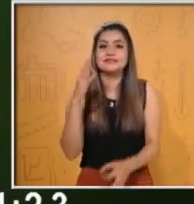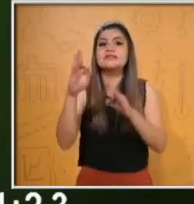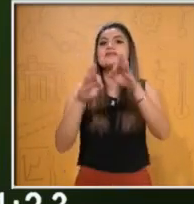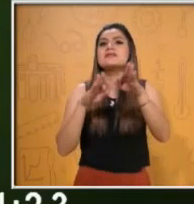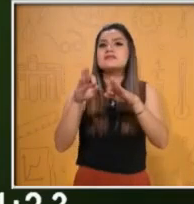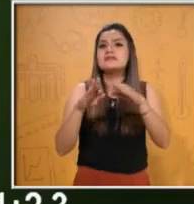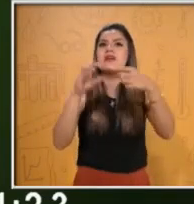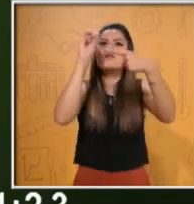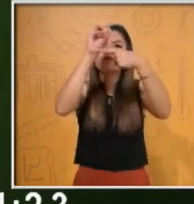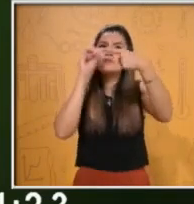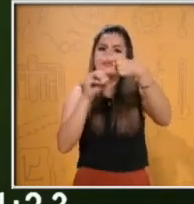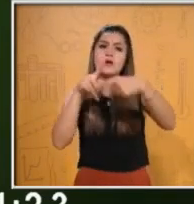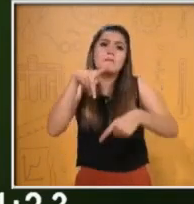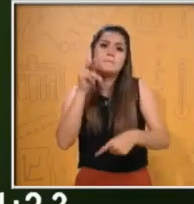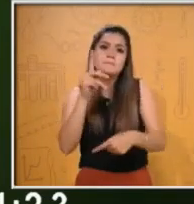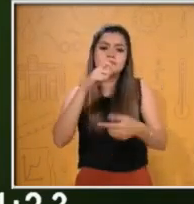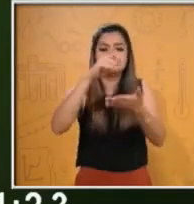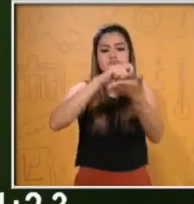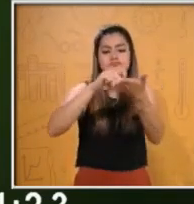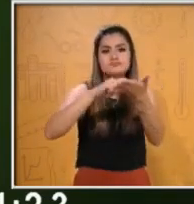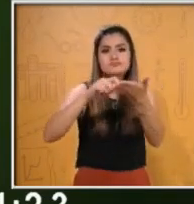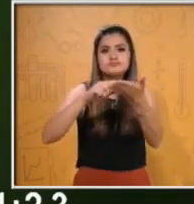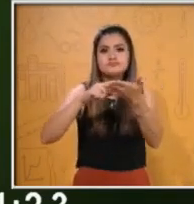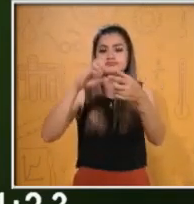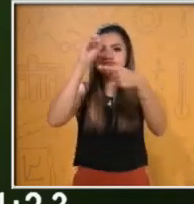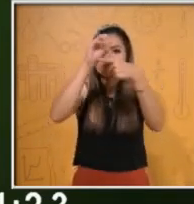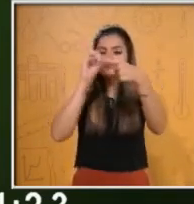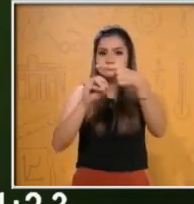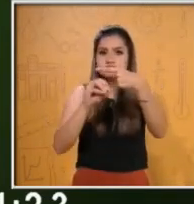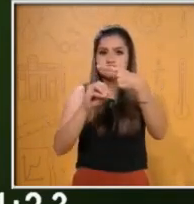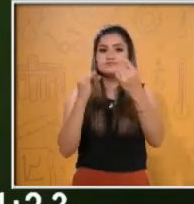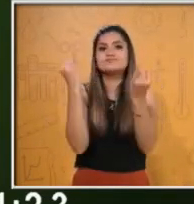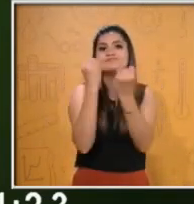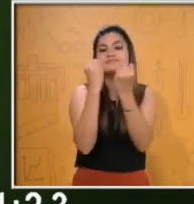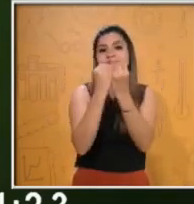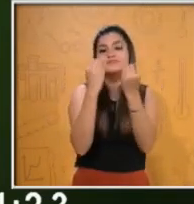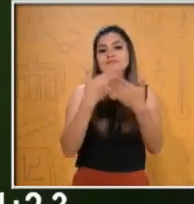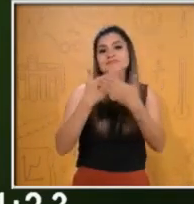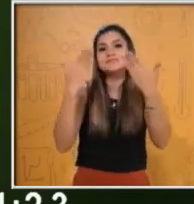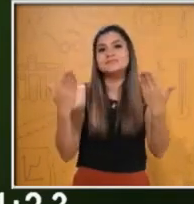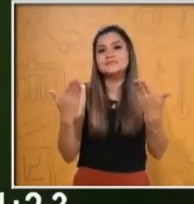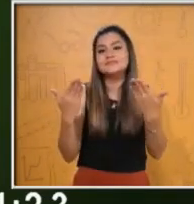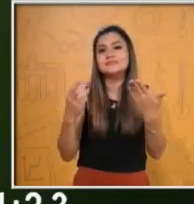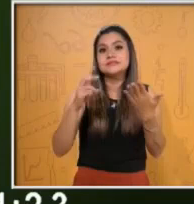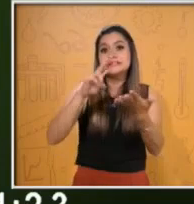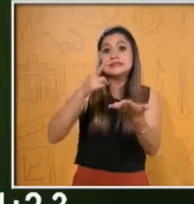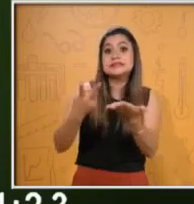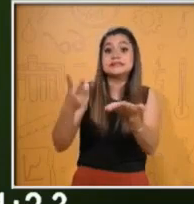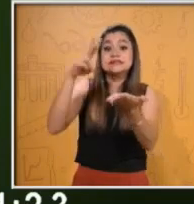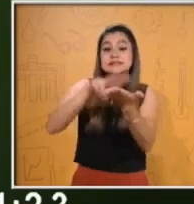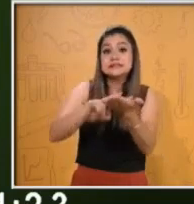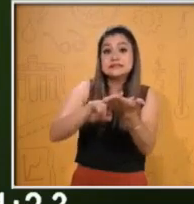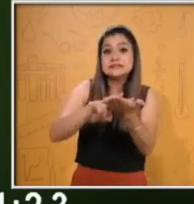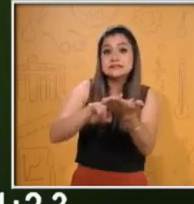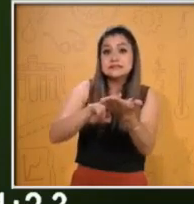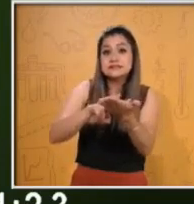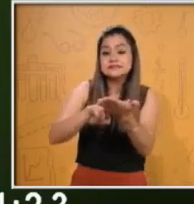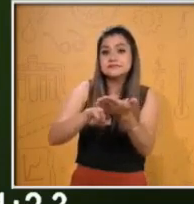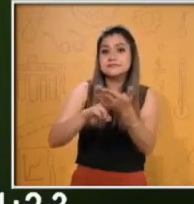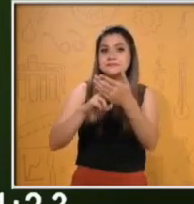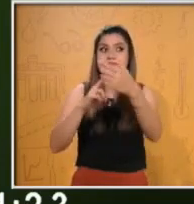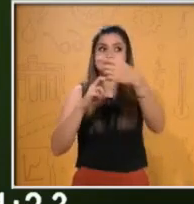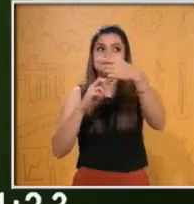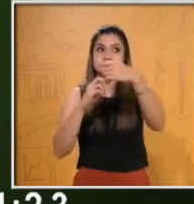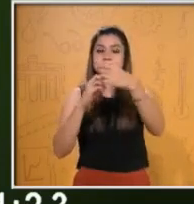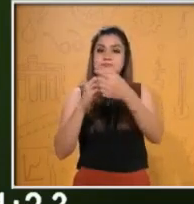otras fracciones, pero vamos a escribir la fracción que represente ahora el doble de un octavo. ¿Cuál será